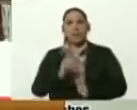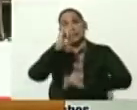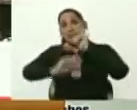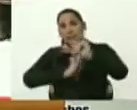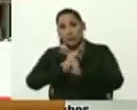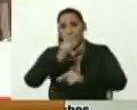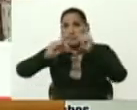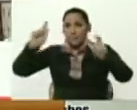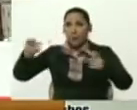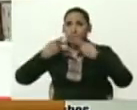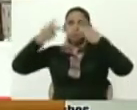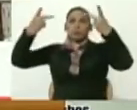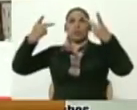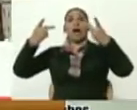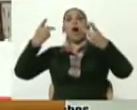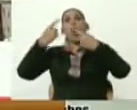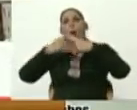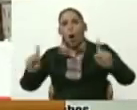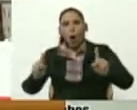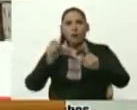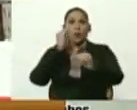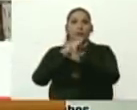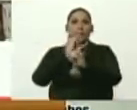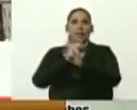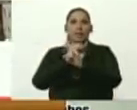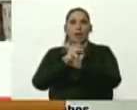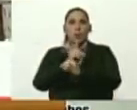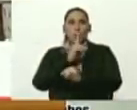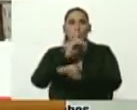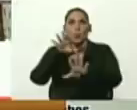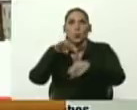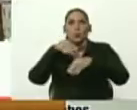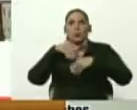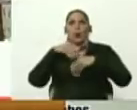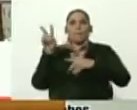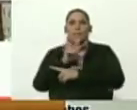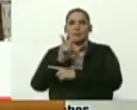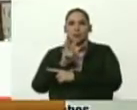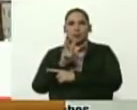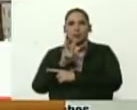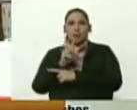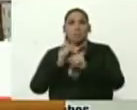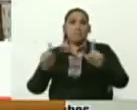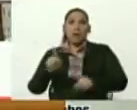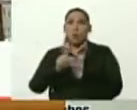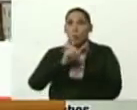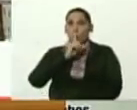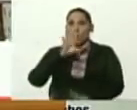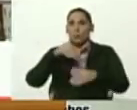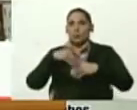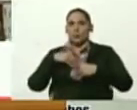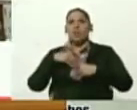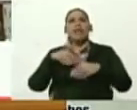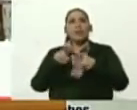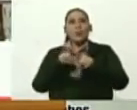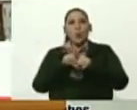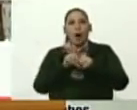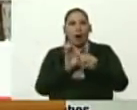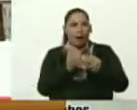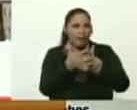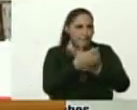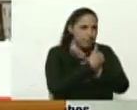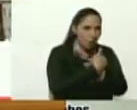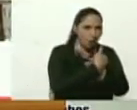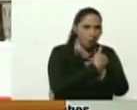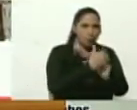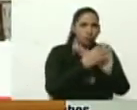internacionales las han hecho público. Otros medios digitales venezolanos callan. El que calla otorga, son cómplices